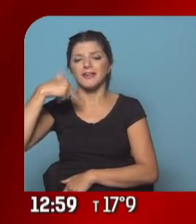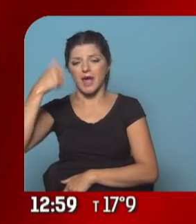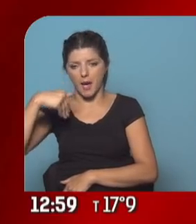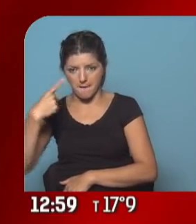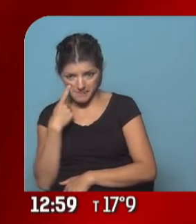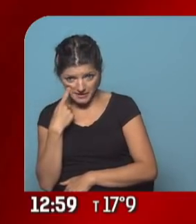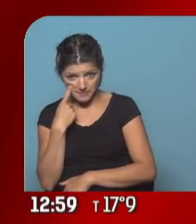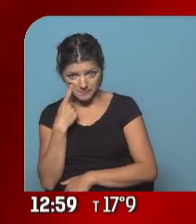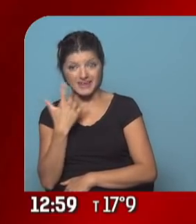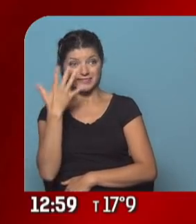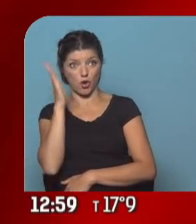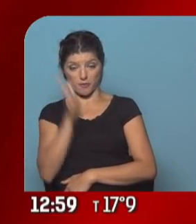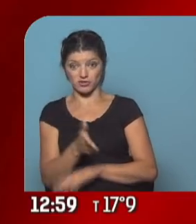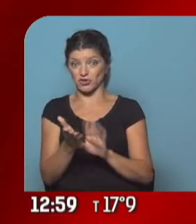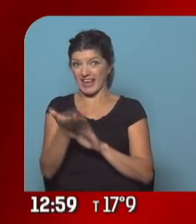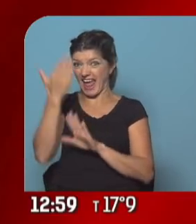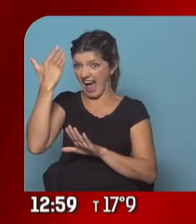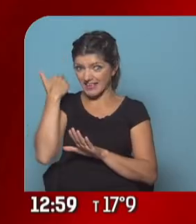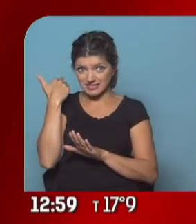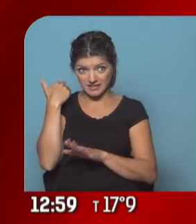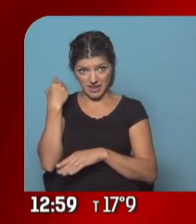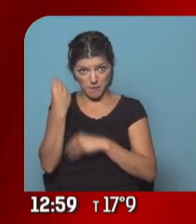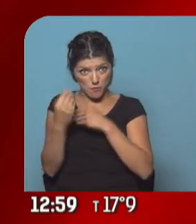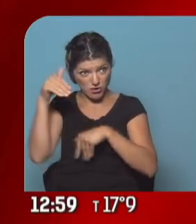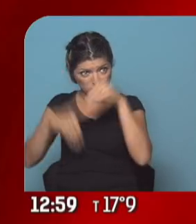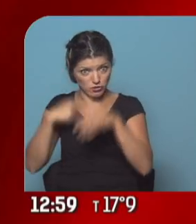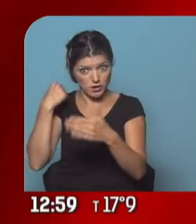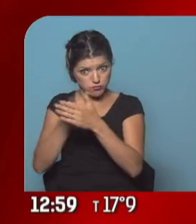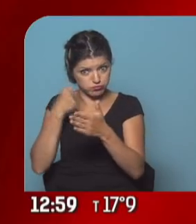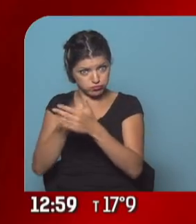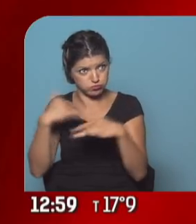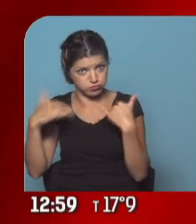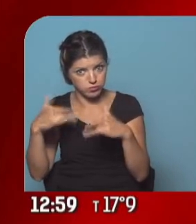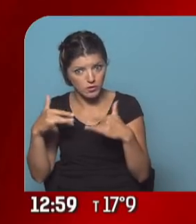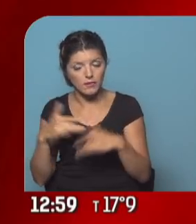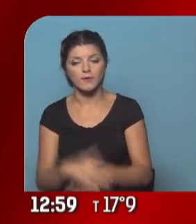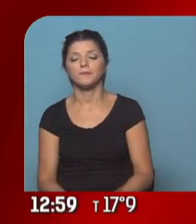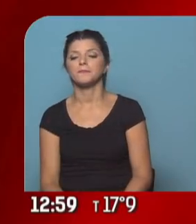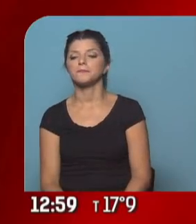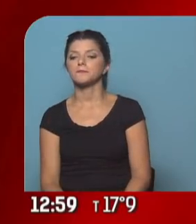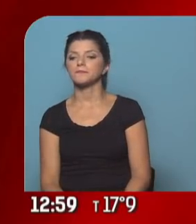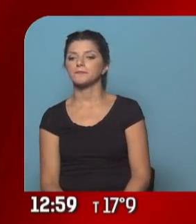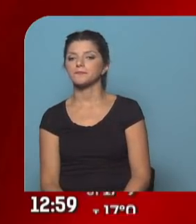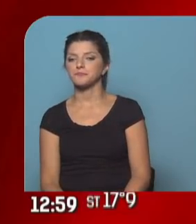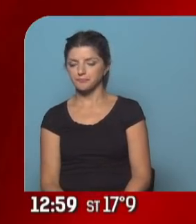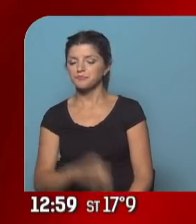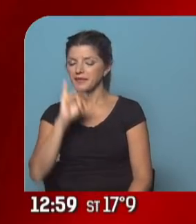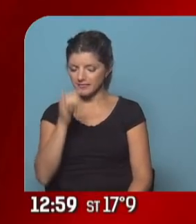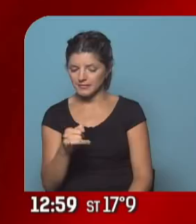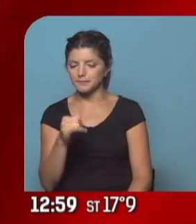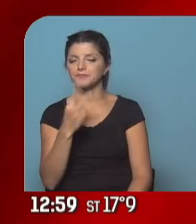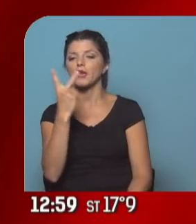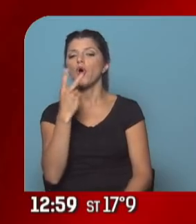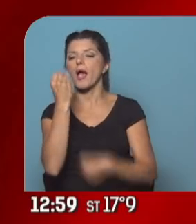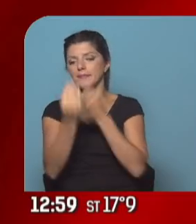que supo pelearla fuerte en algunas elecciones atrás, ¿no? Sí, y hay de los 2 candidatos que compiten